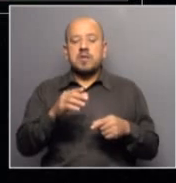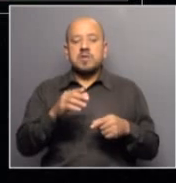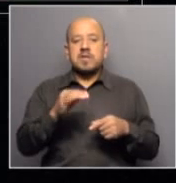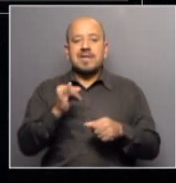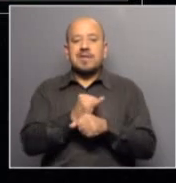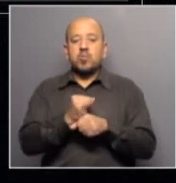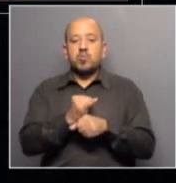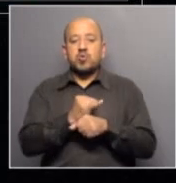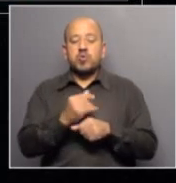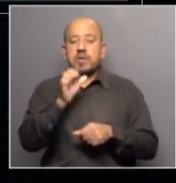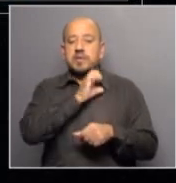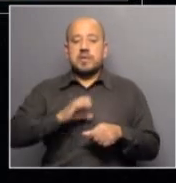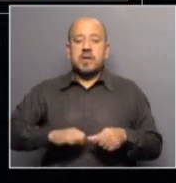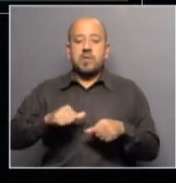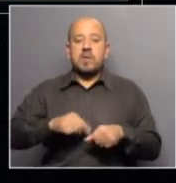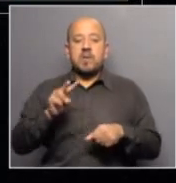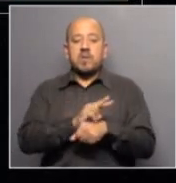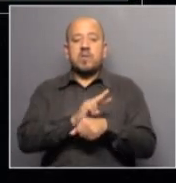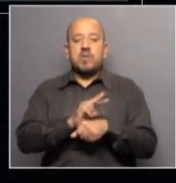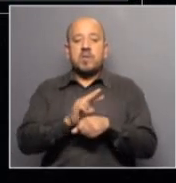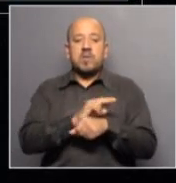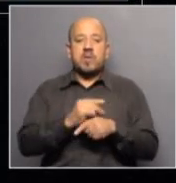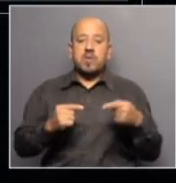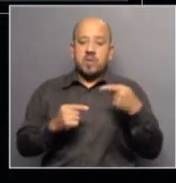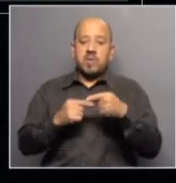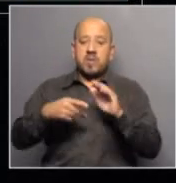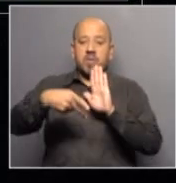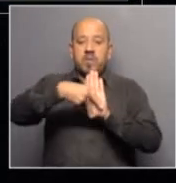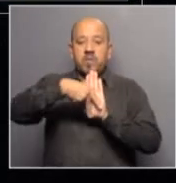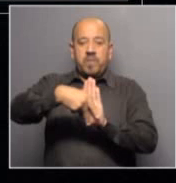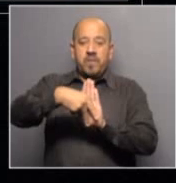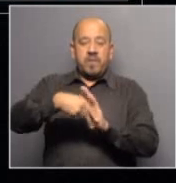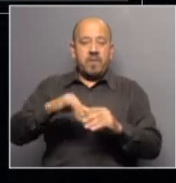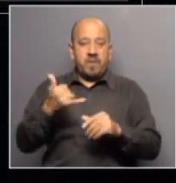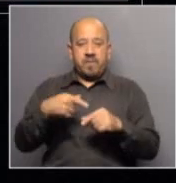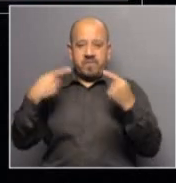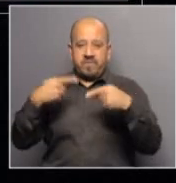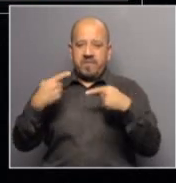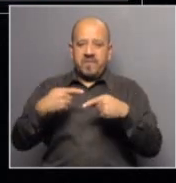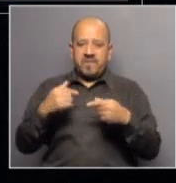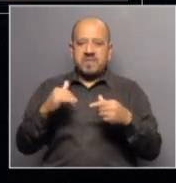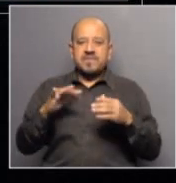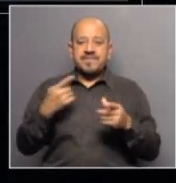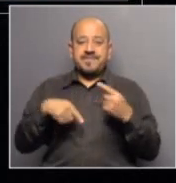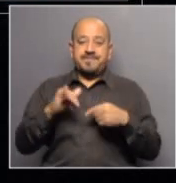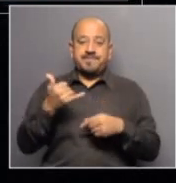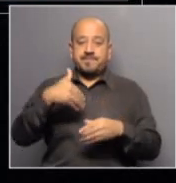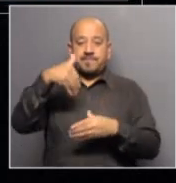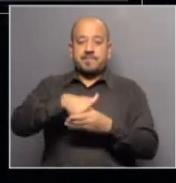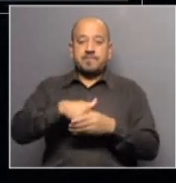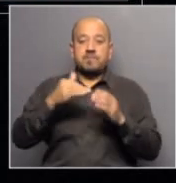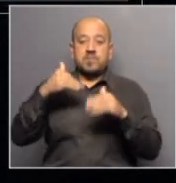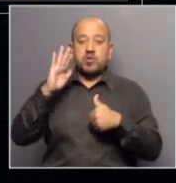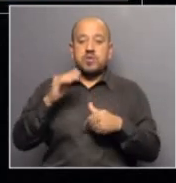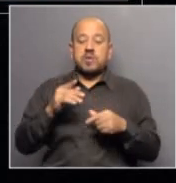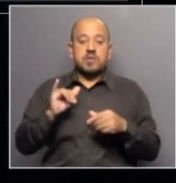la seguridad interna, que sin embargo está yendo contra una normativa que fue ampliamente debatida en la sociedad y votada por mayorías parlamentarias